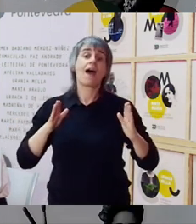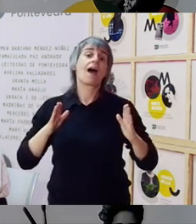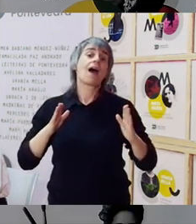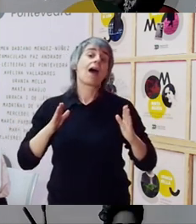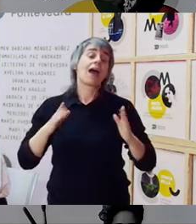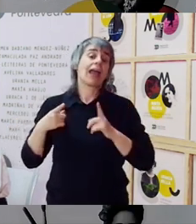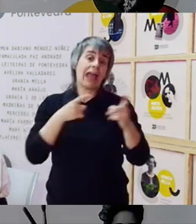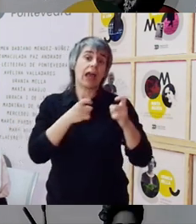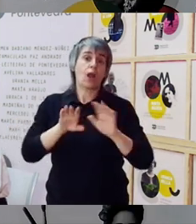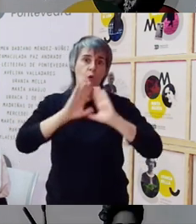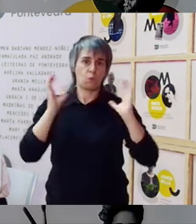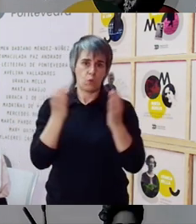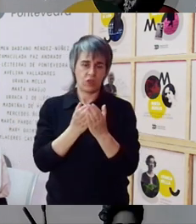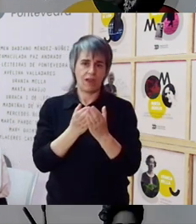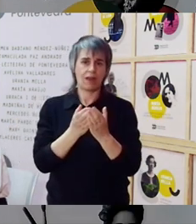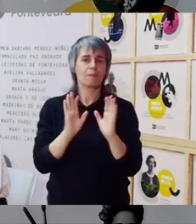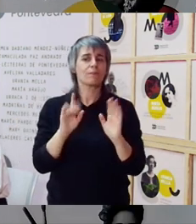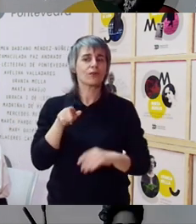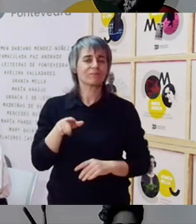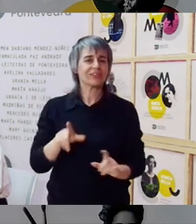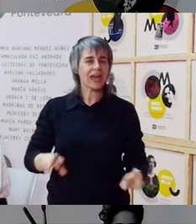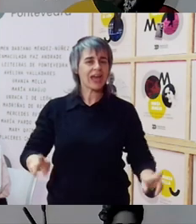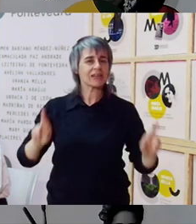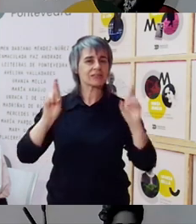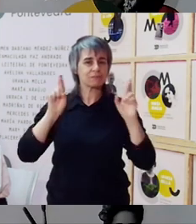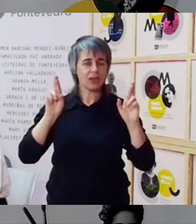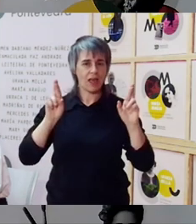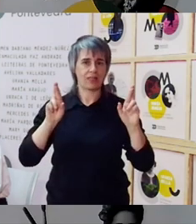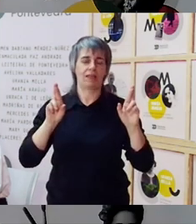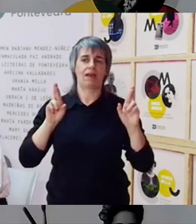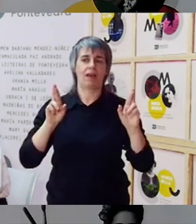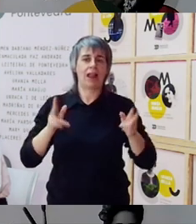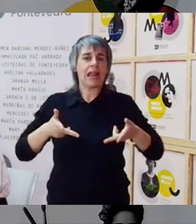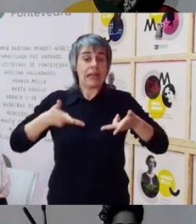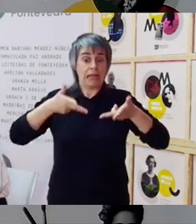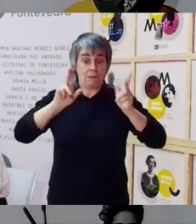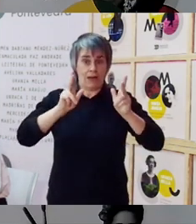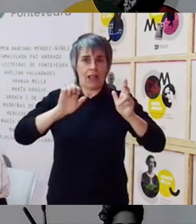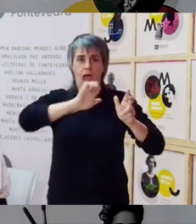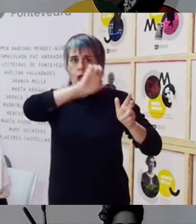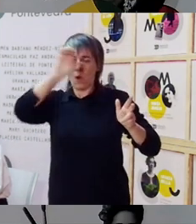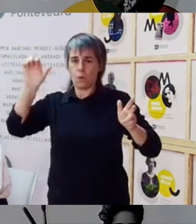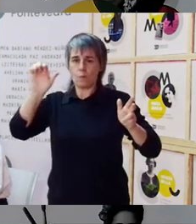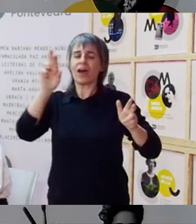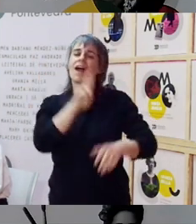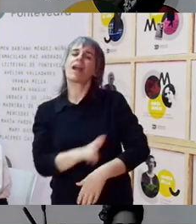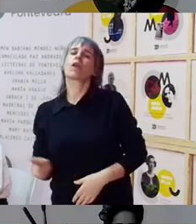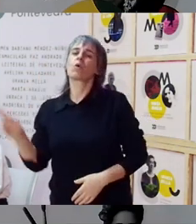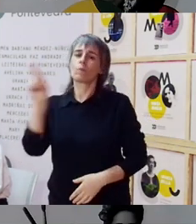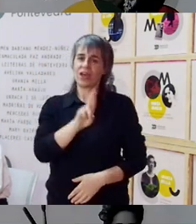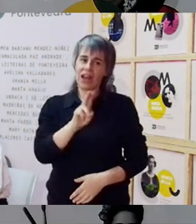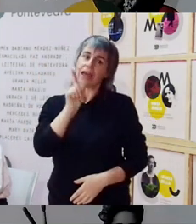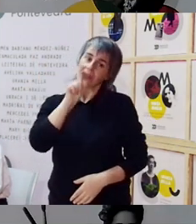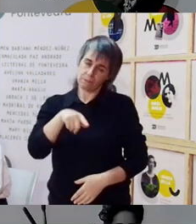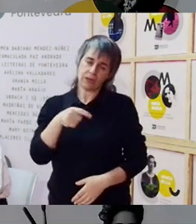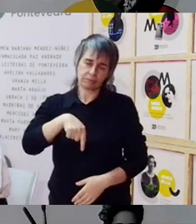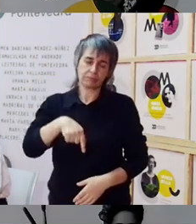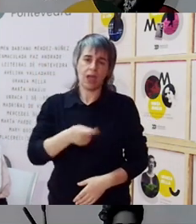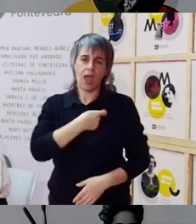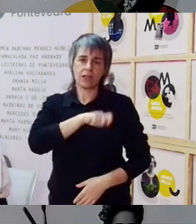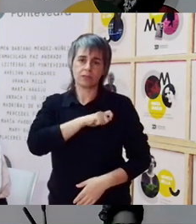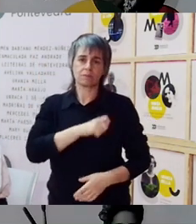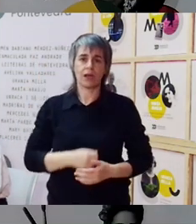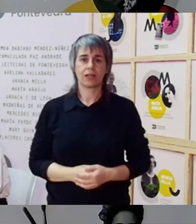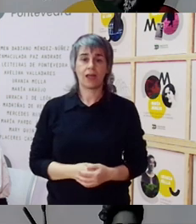de recuperar a liberdade non só para Europa, pero tamén para España. Esa parte xa non chegou